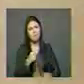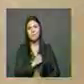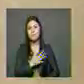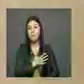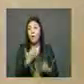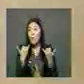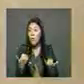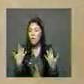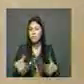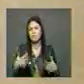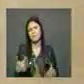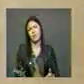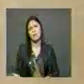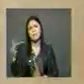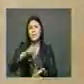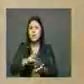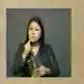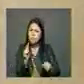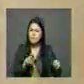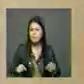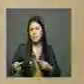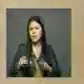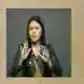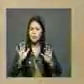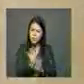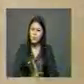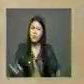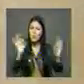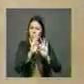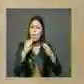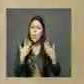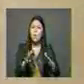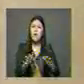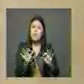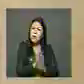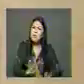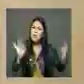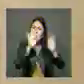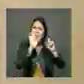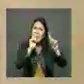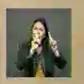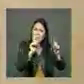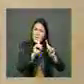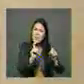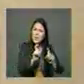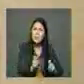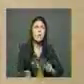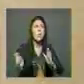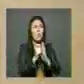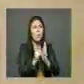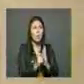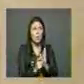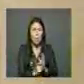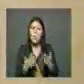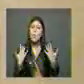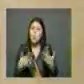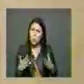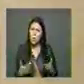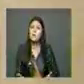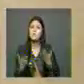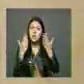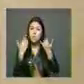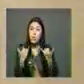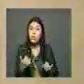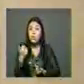participar en un debate cuyos elementos de fondo son tan caros y valiosos para el espíritu liberal